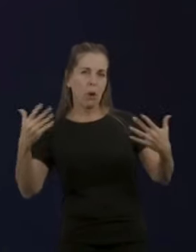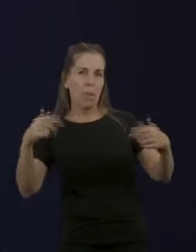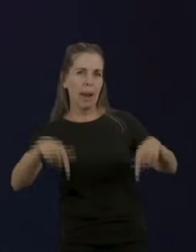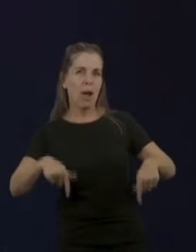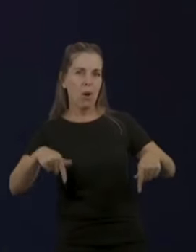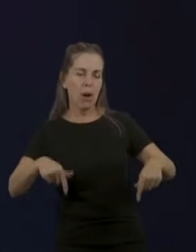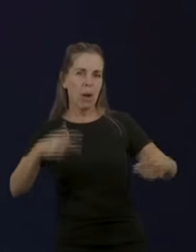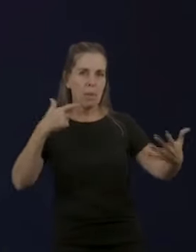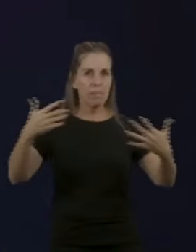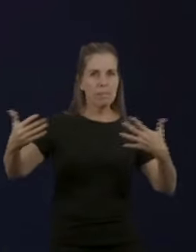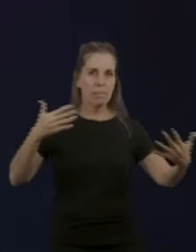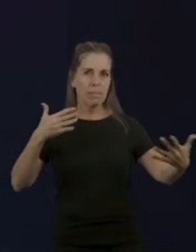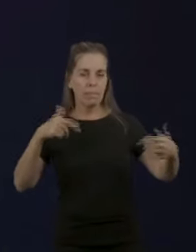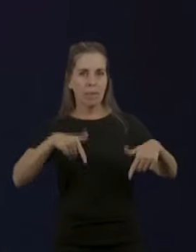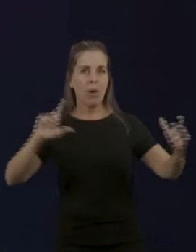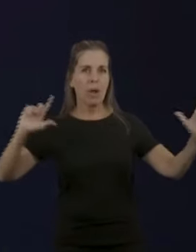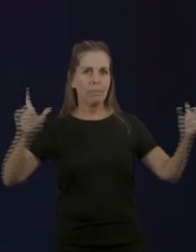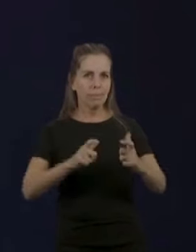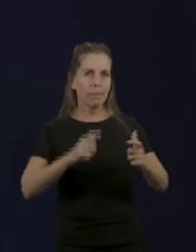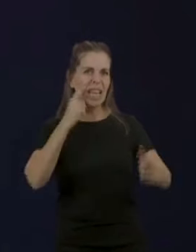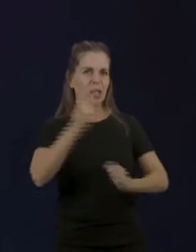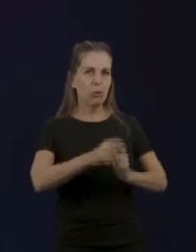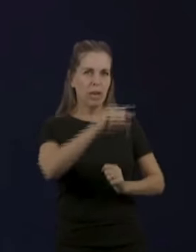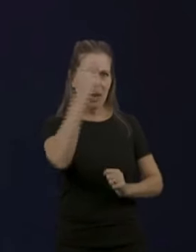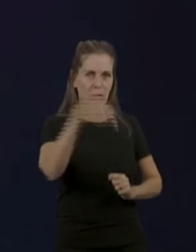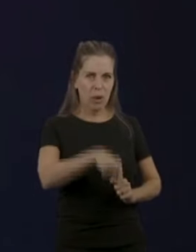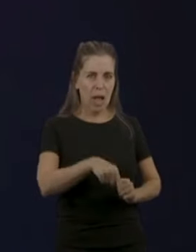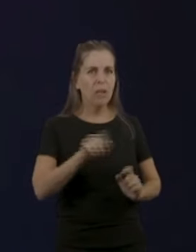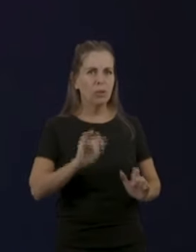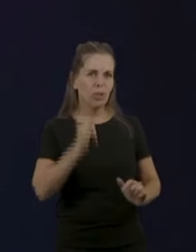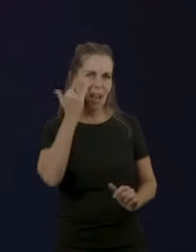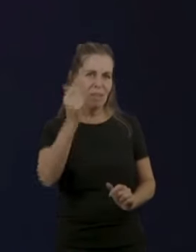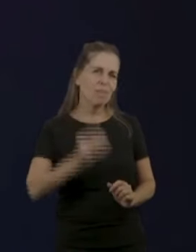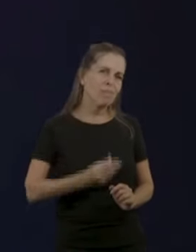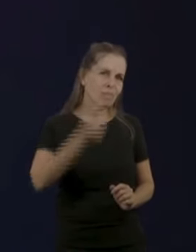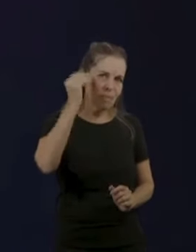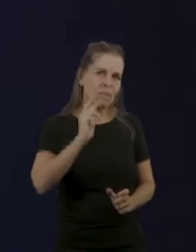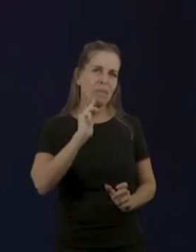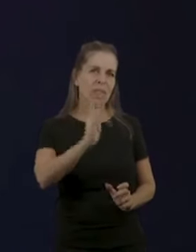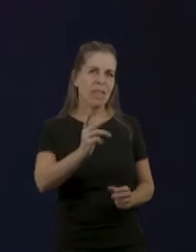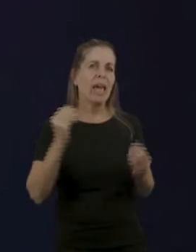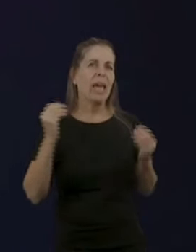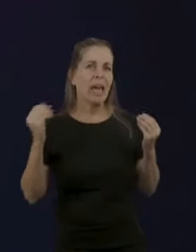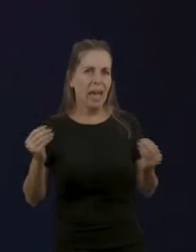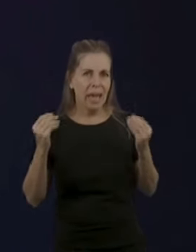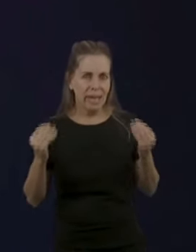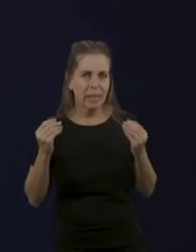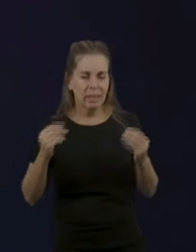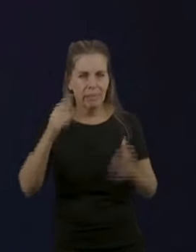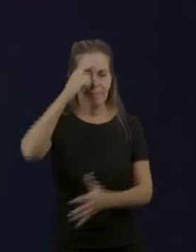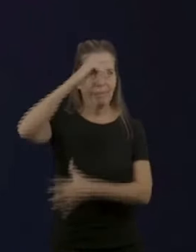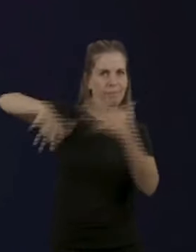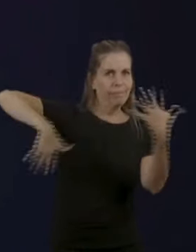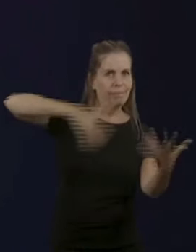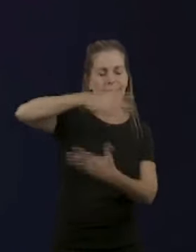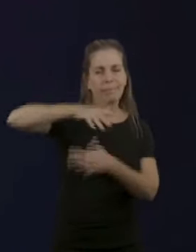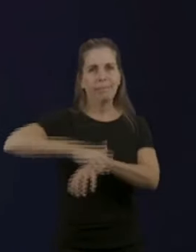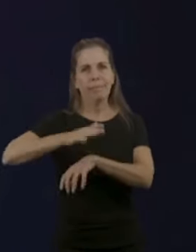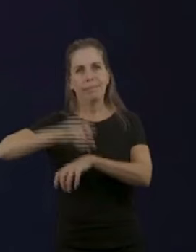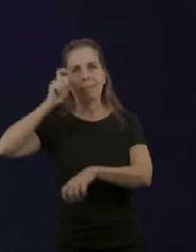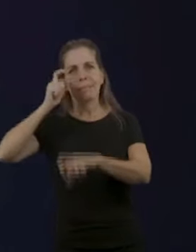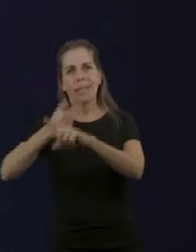e lo he dicho en otras oportunidades eh el el El Gran desorden que han dejado